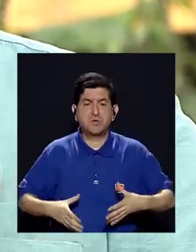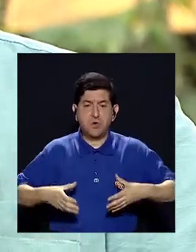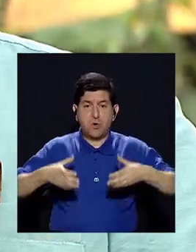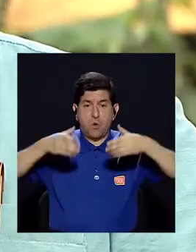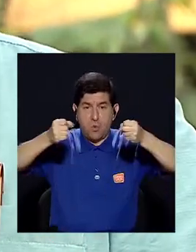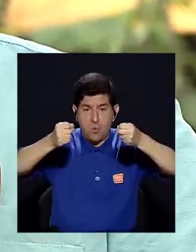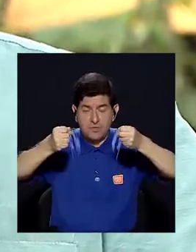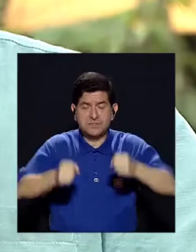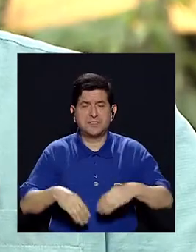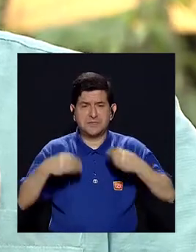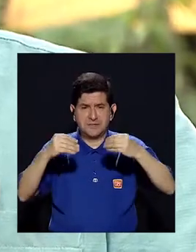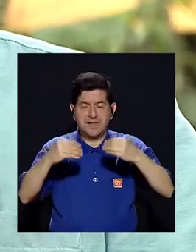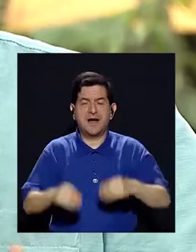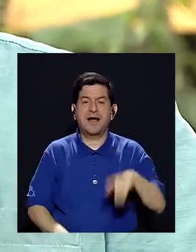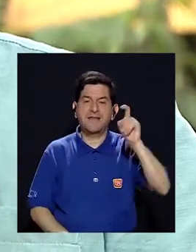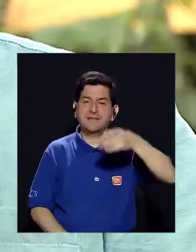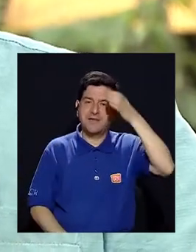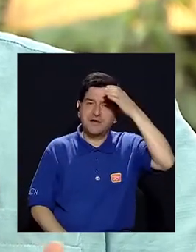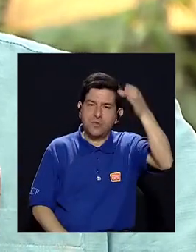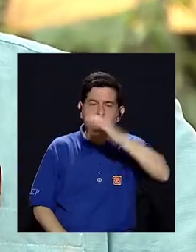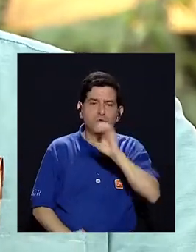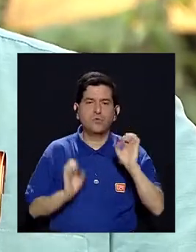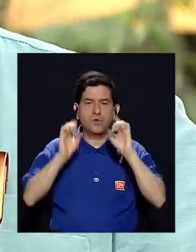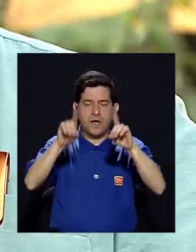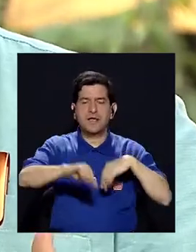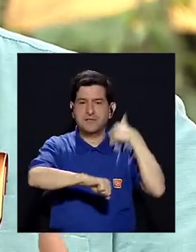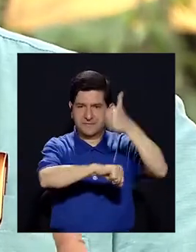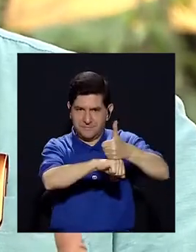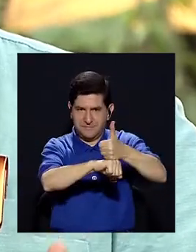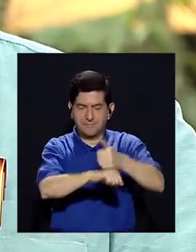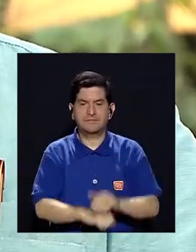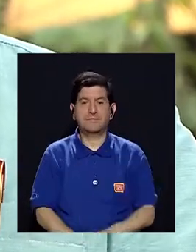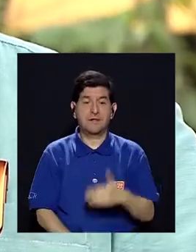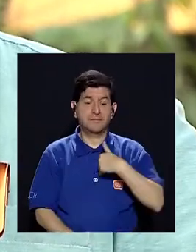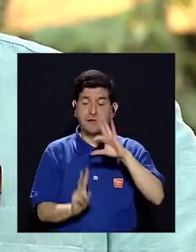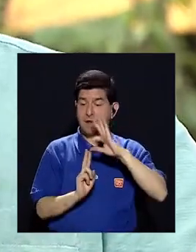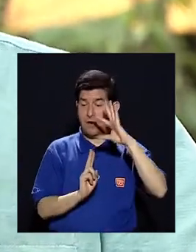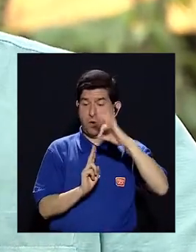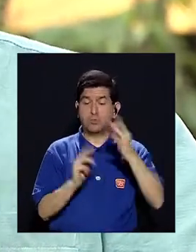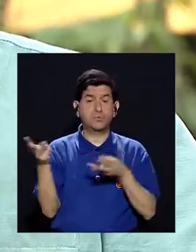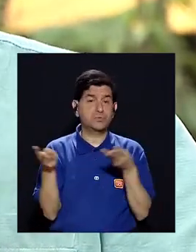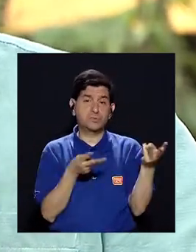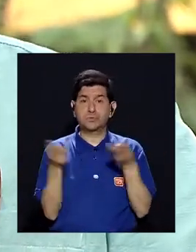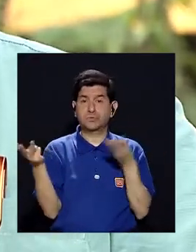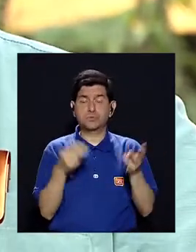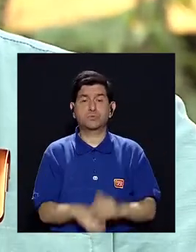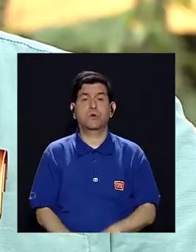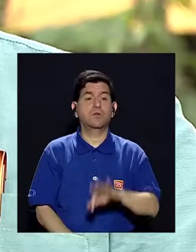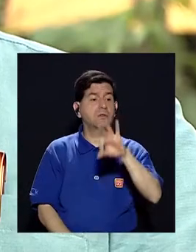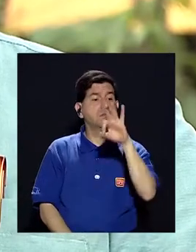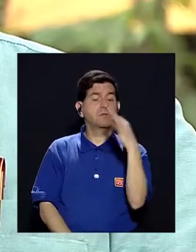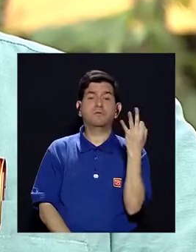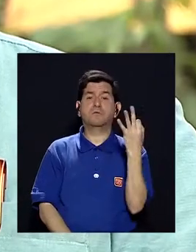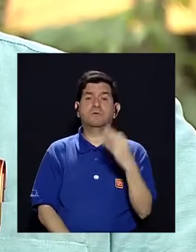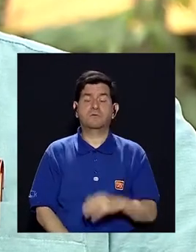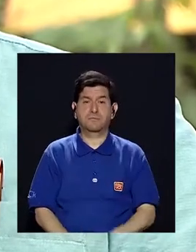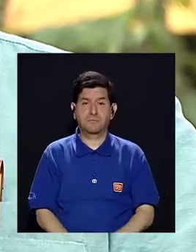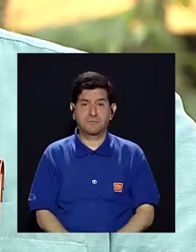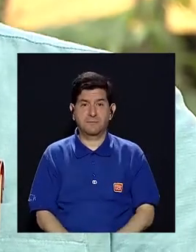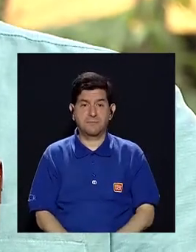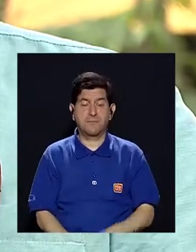Entonces hay que crear la cultura, hay que crear la educación, hay que tener las opciones en el mercado, de manera